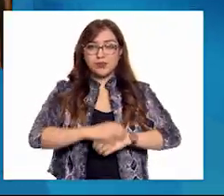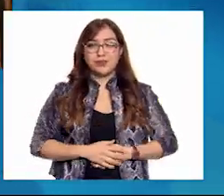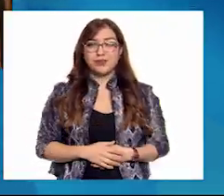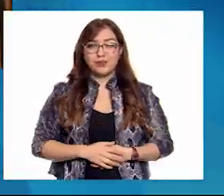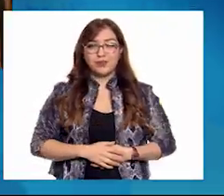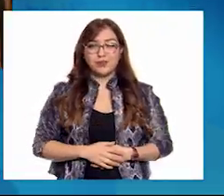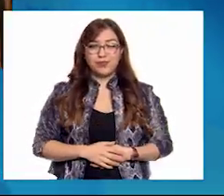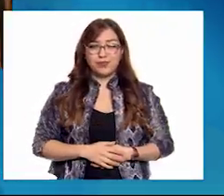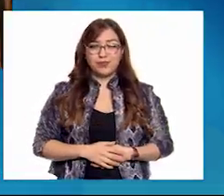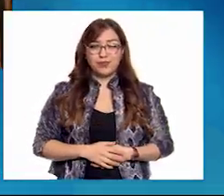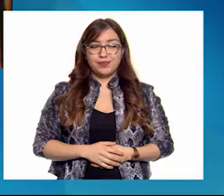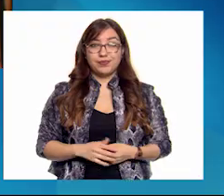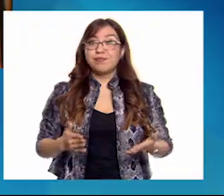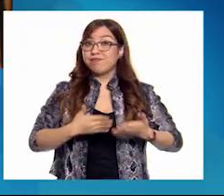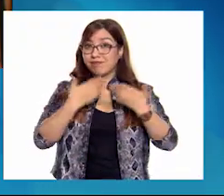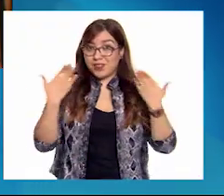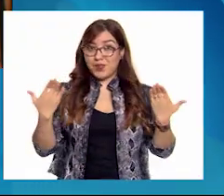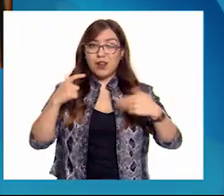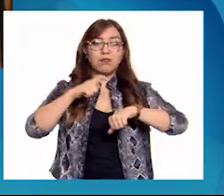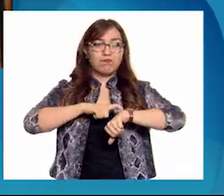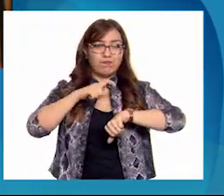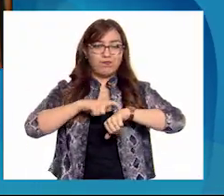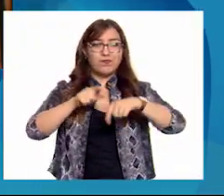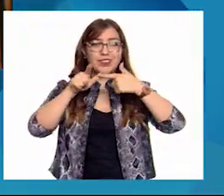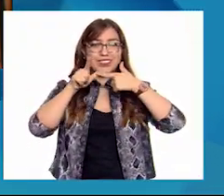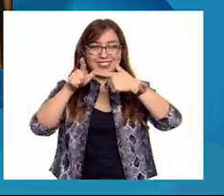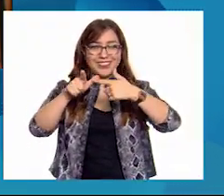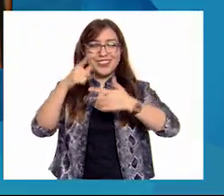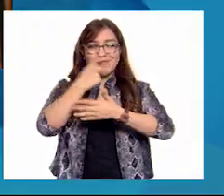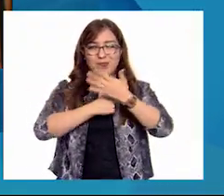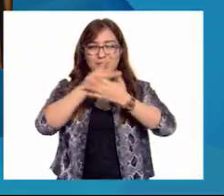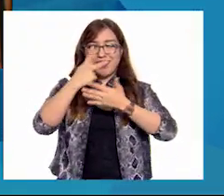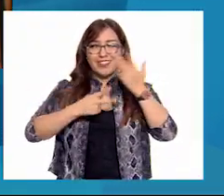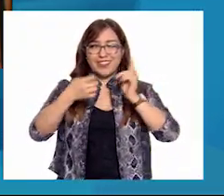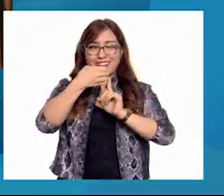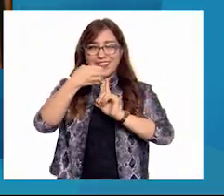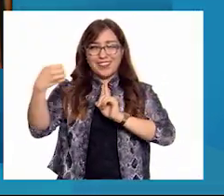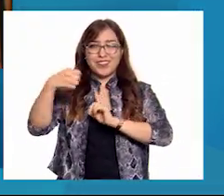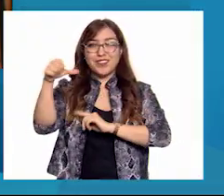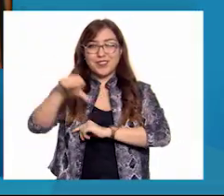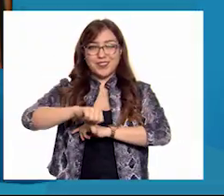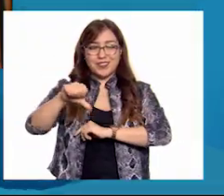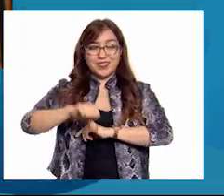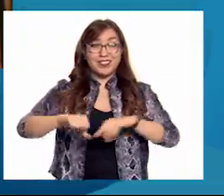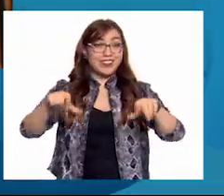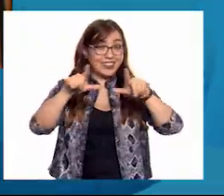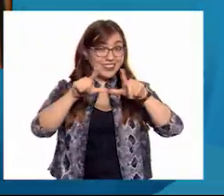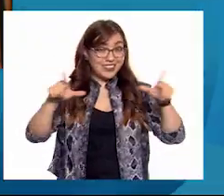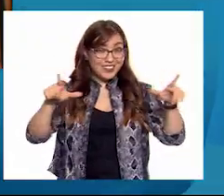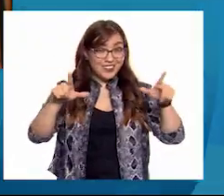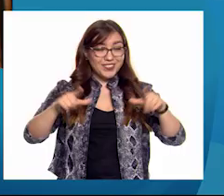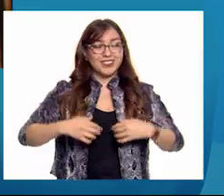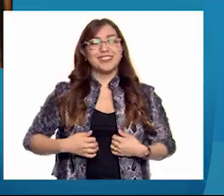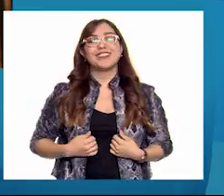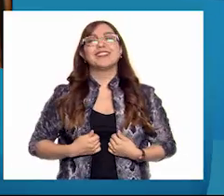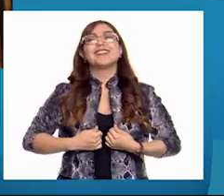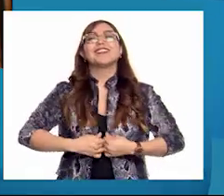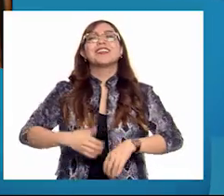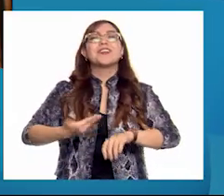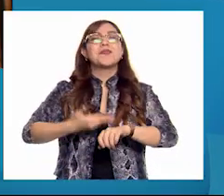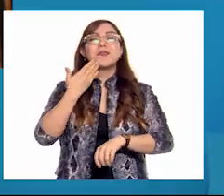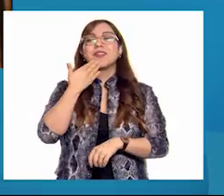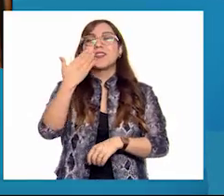Ahora es momento de seguir con el programa de hoy. ¿Listas? ¿Listos?